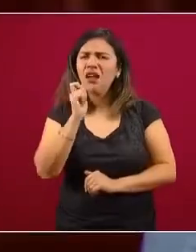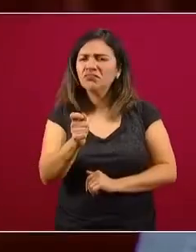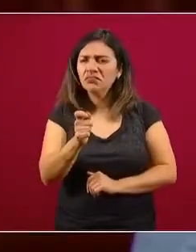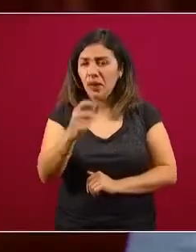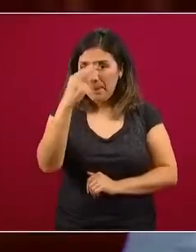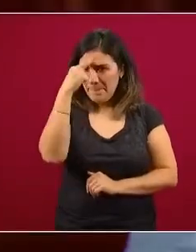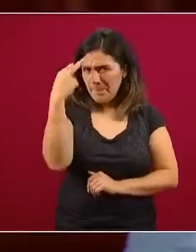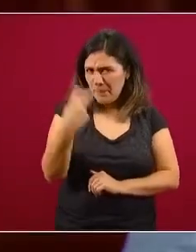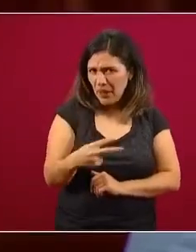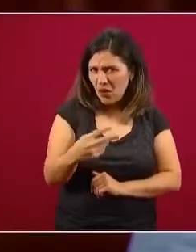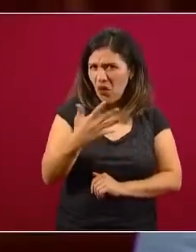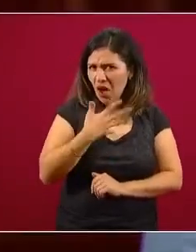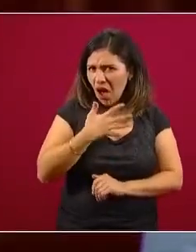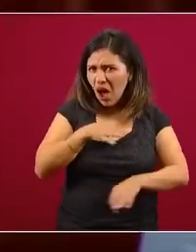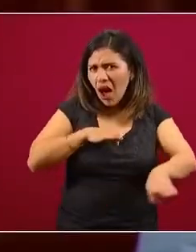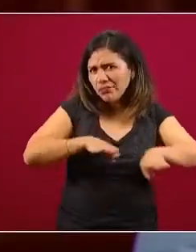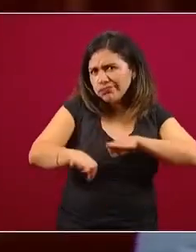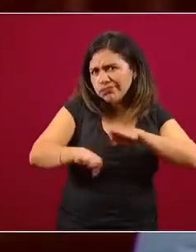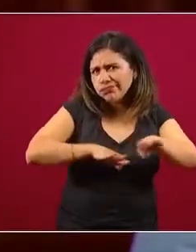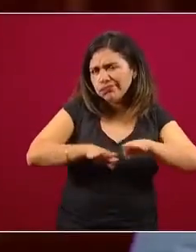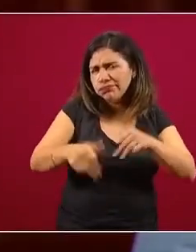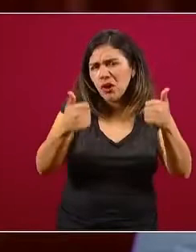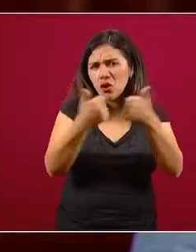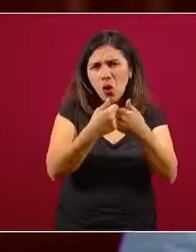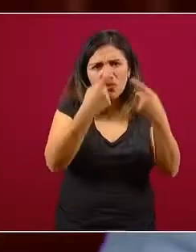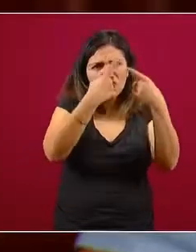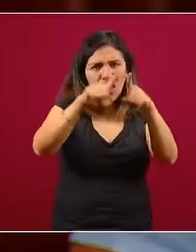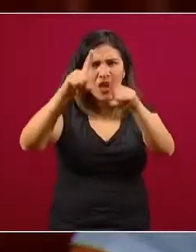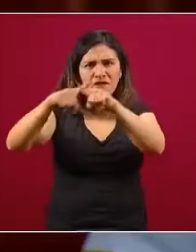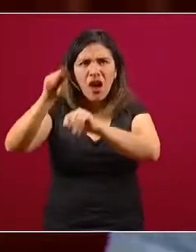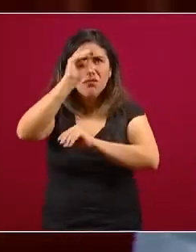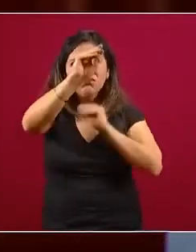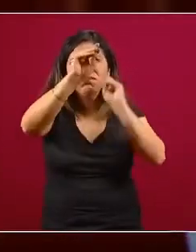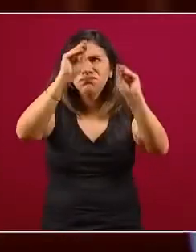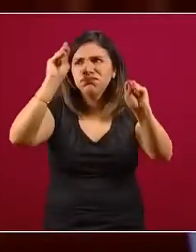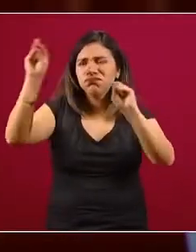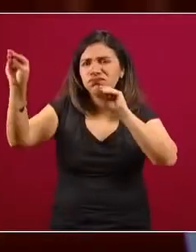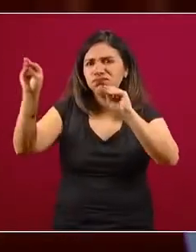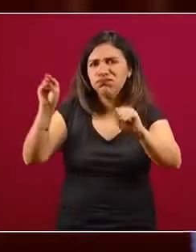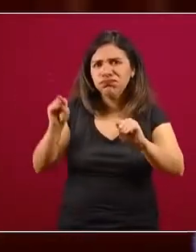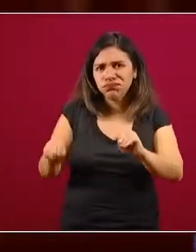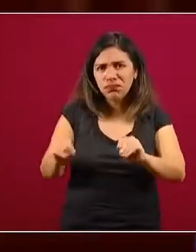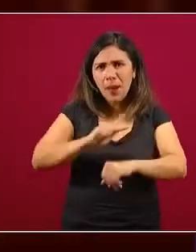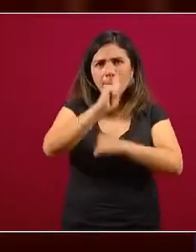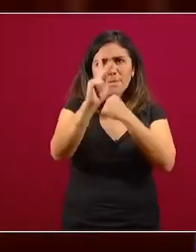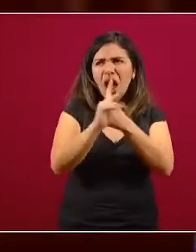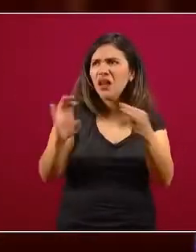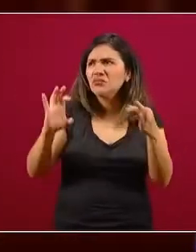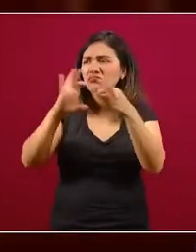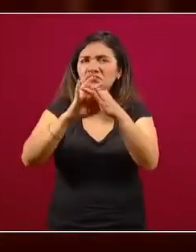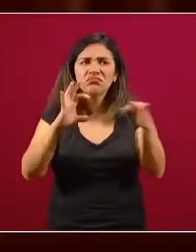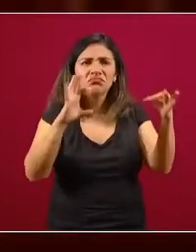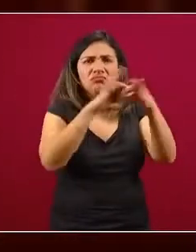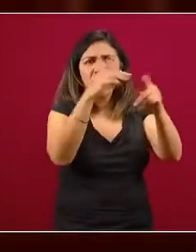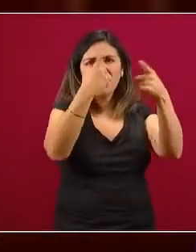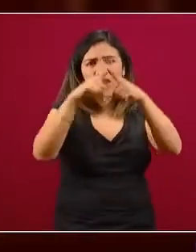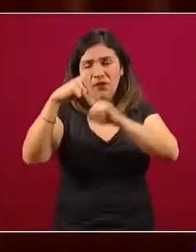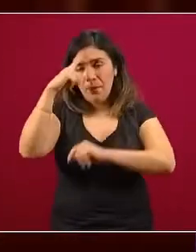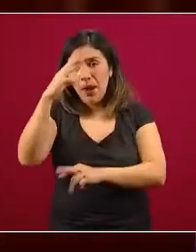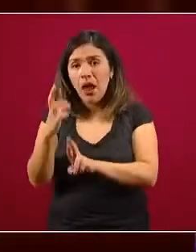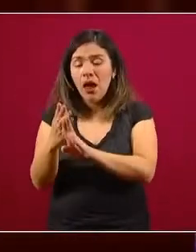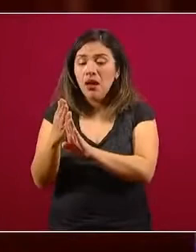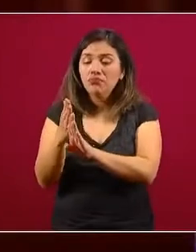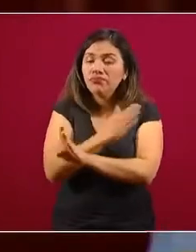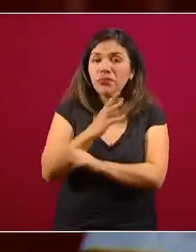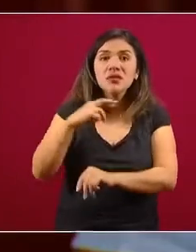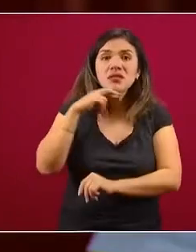que México estaría trabajando en distintos frentes y con distintos países para acceder a una vacuna y